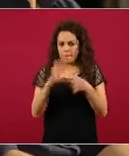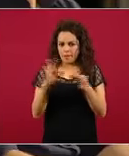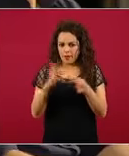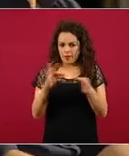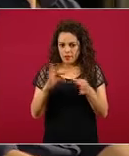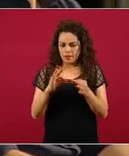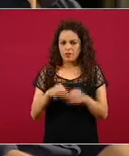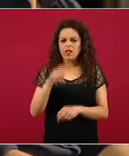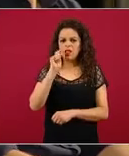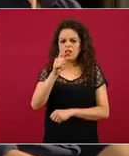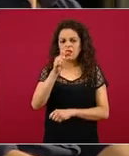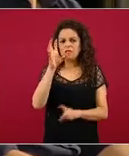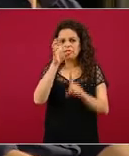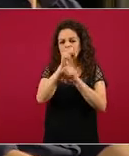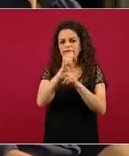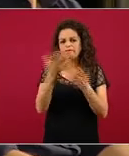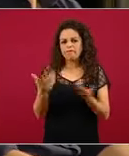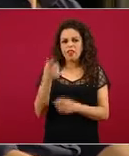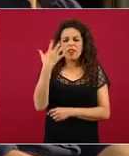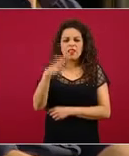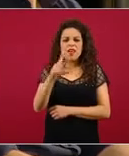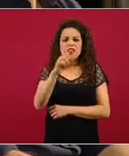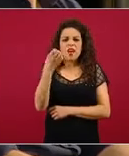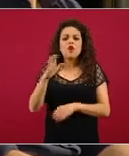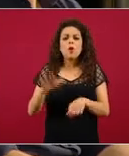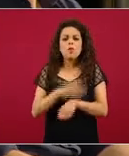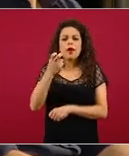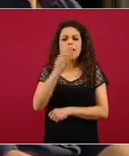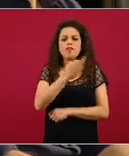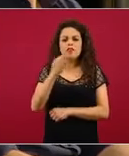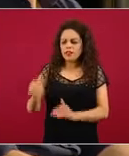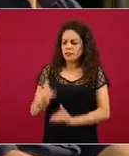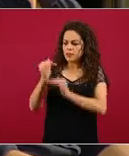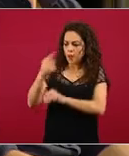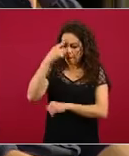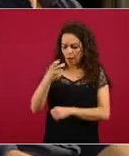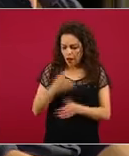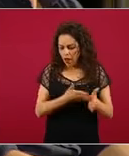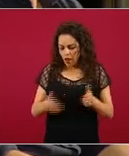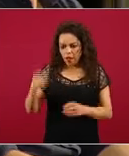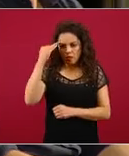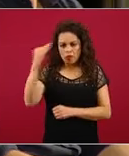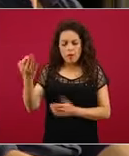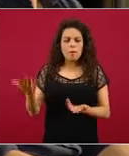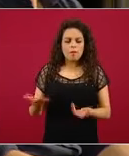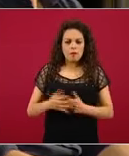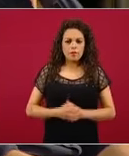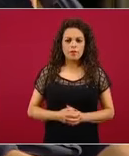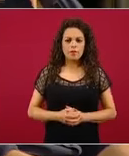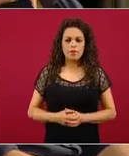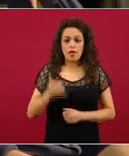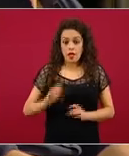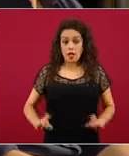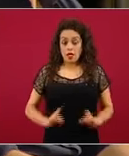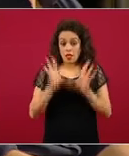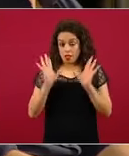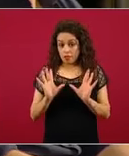tienen prevista para el 10 de enero, por qué se ponen el 10 de enero como fecha para este periodo, y en caso de no llegar a